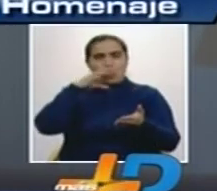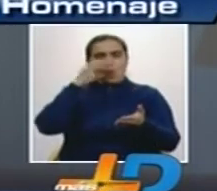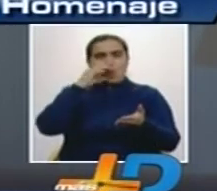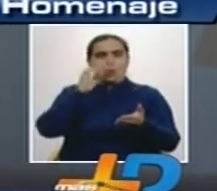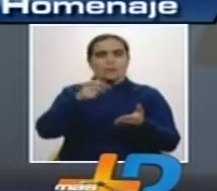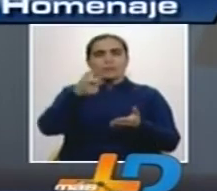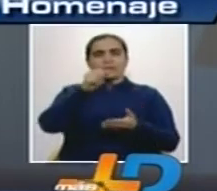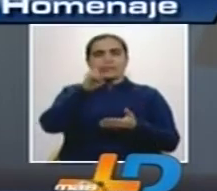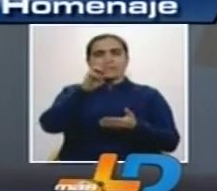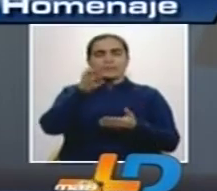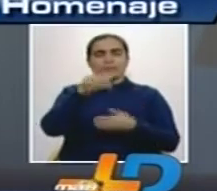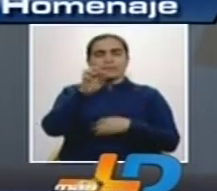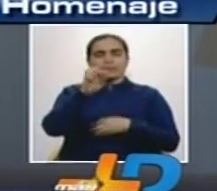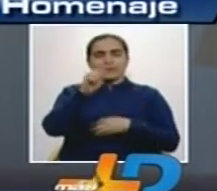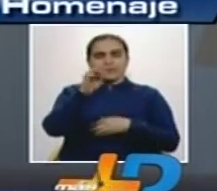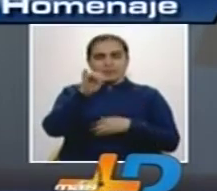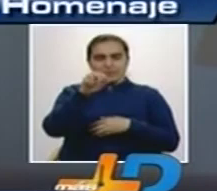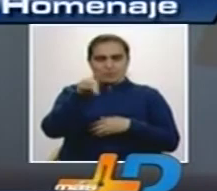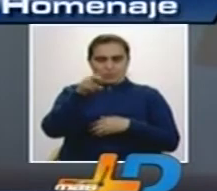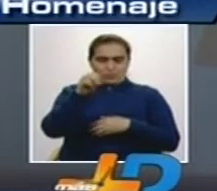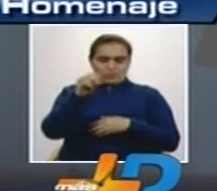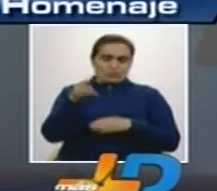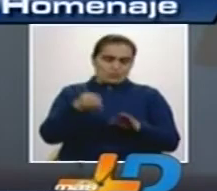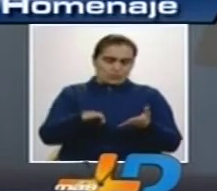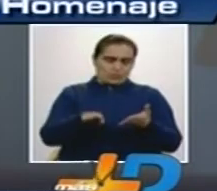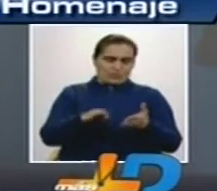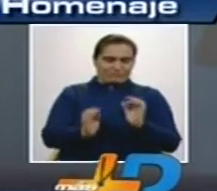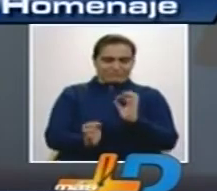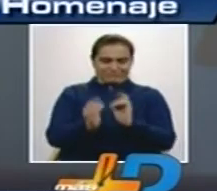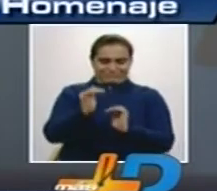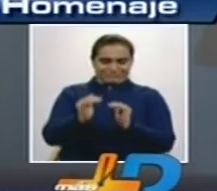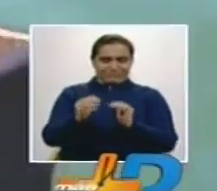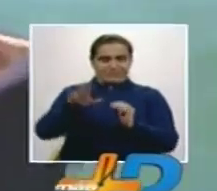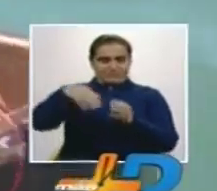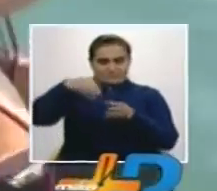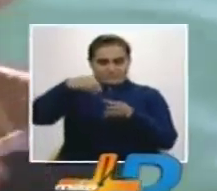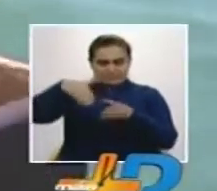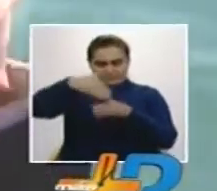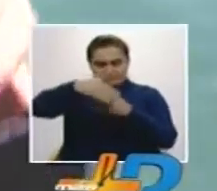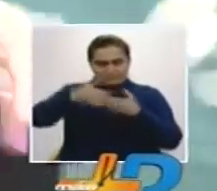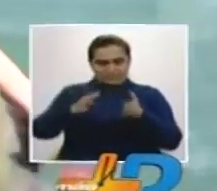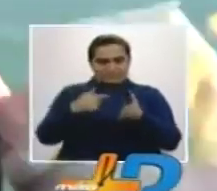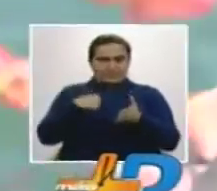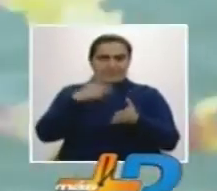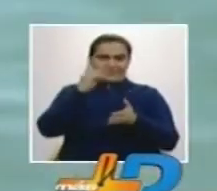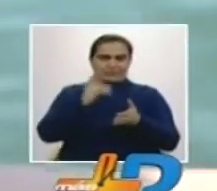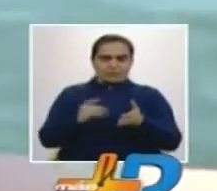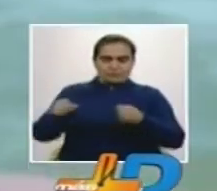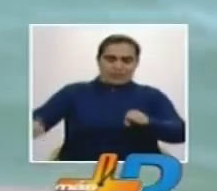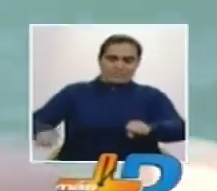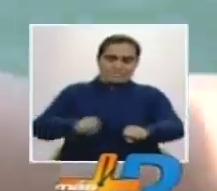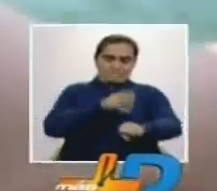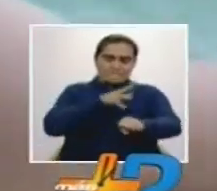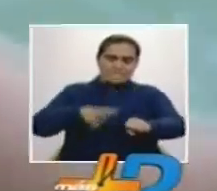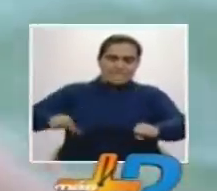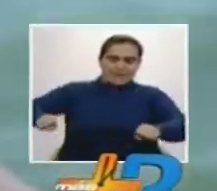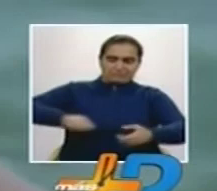Germán Patiño, en cumplimiento de su voluntad. Héctor Molina con el informe. Hoy vengo a